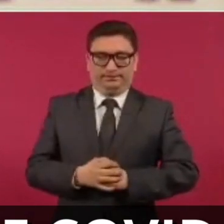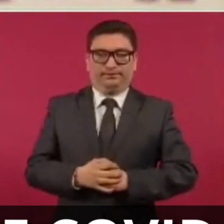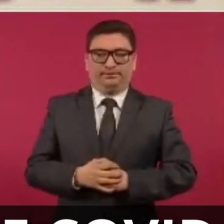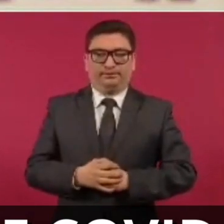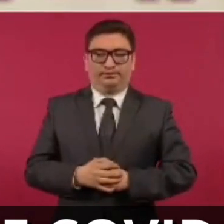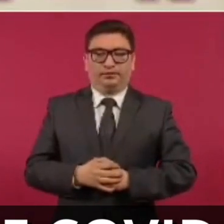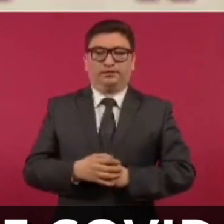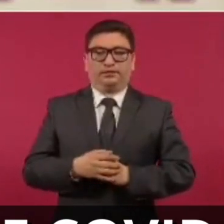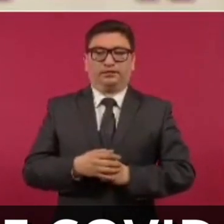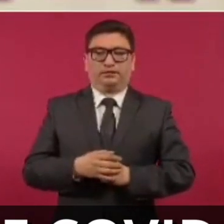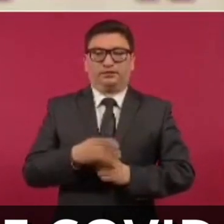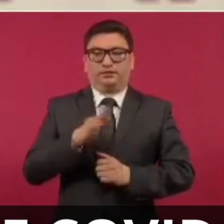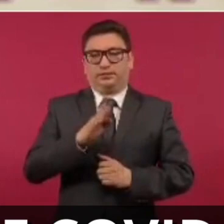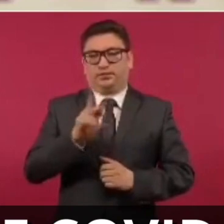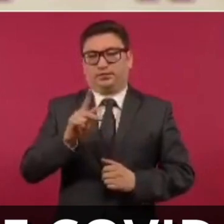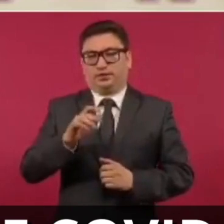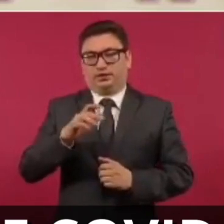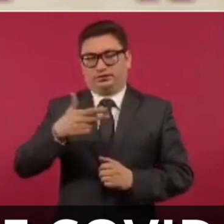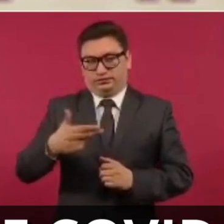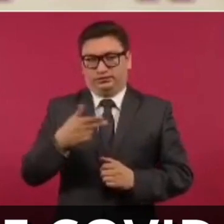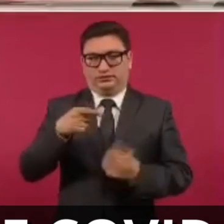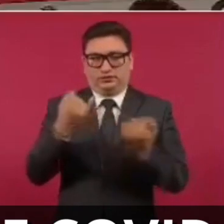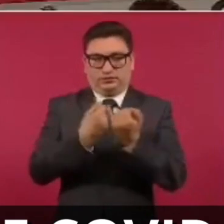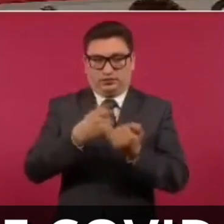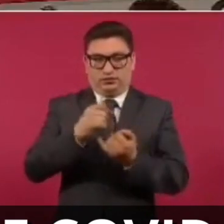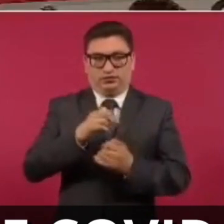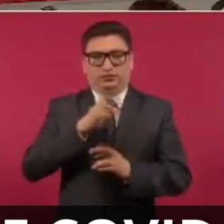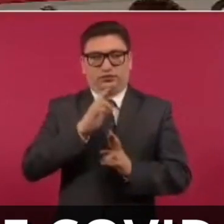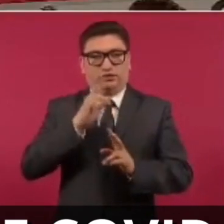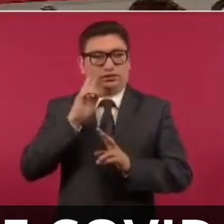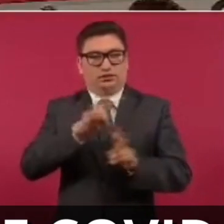Y VPH. Los resultados en la siguiente imagen: